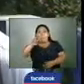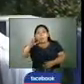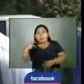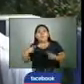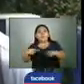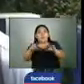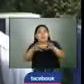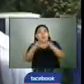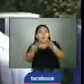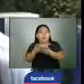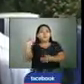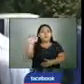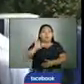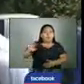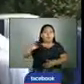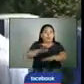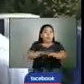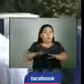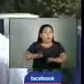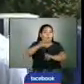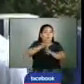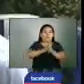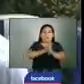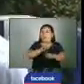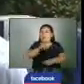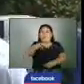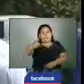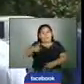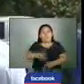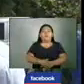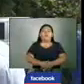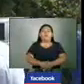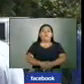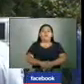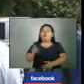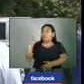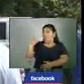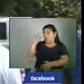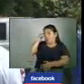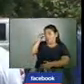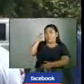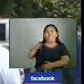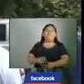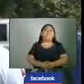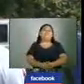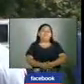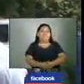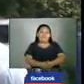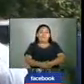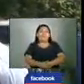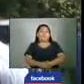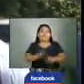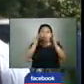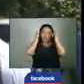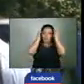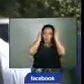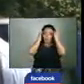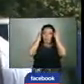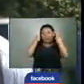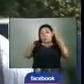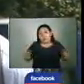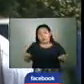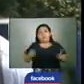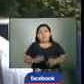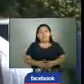clases, en enero, terminando el ciclo, cosa que no tendría que ser así. ¿Les preocupa esa situación? Sí, así es, bastante. Y